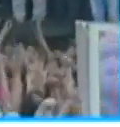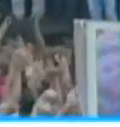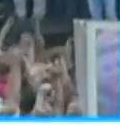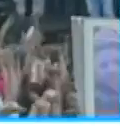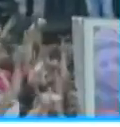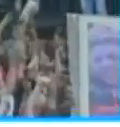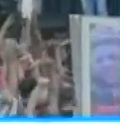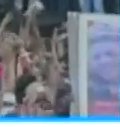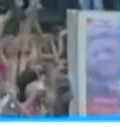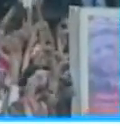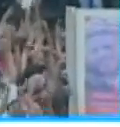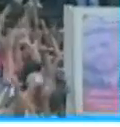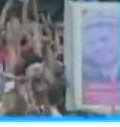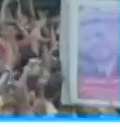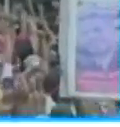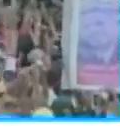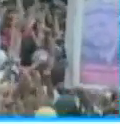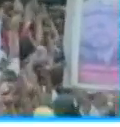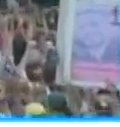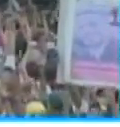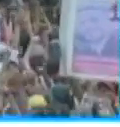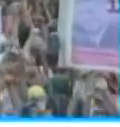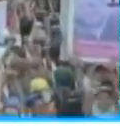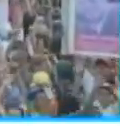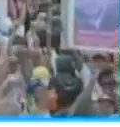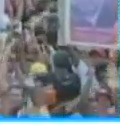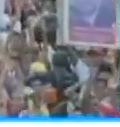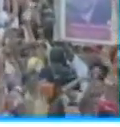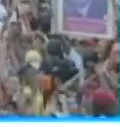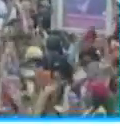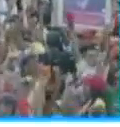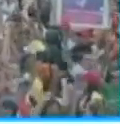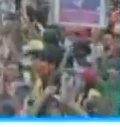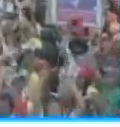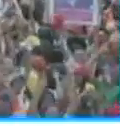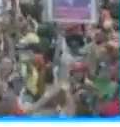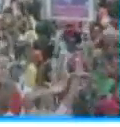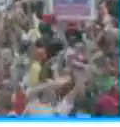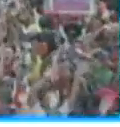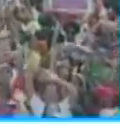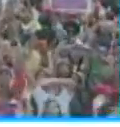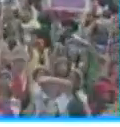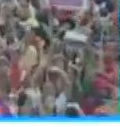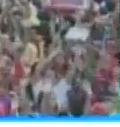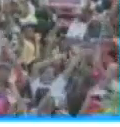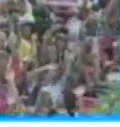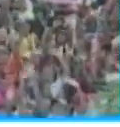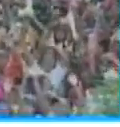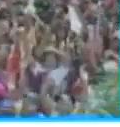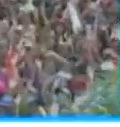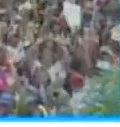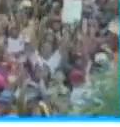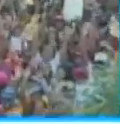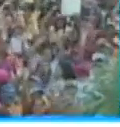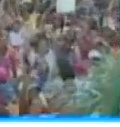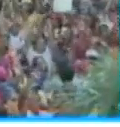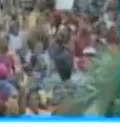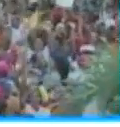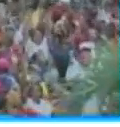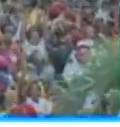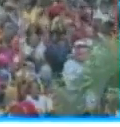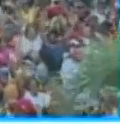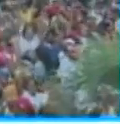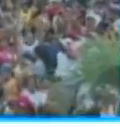mujer humilde. Yo le pido a las mujeres que tiene ese amor especial, ese